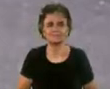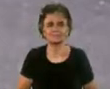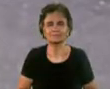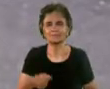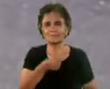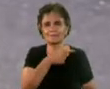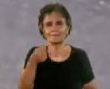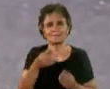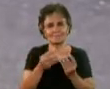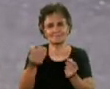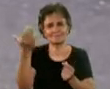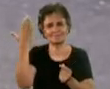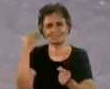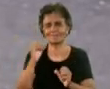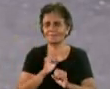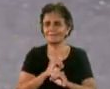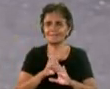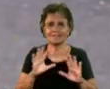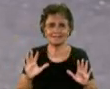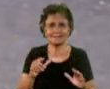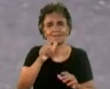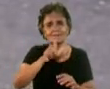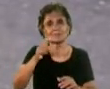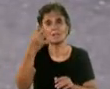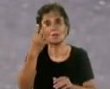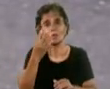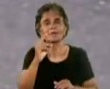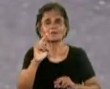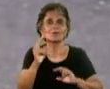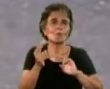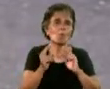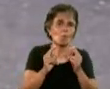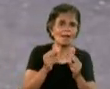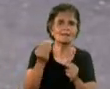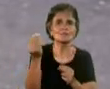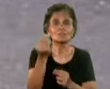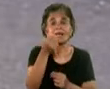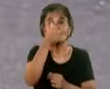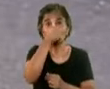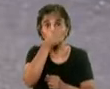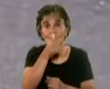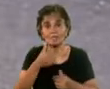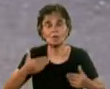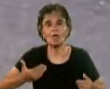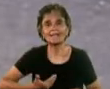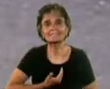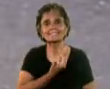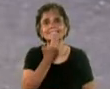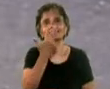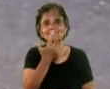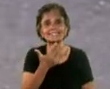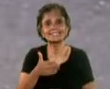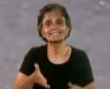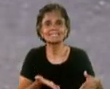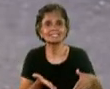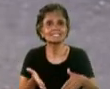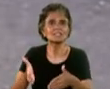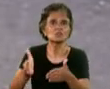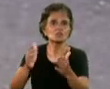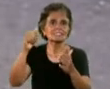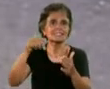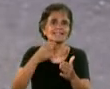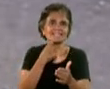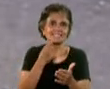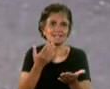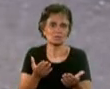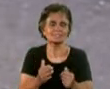Fin de semana fatal. 4 personas perdieron la vida entre el sábado y el domingo en 3 accidentes en rutas y autopistas de la provincia.